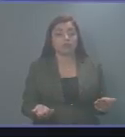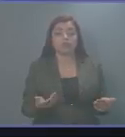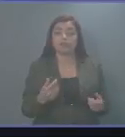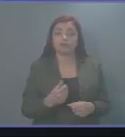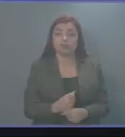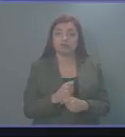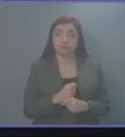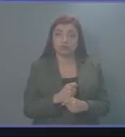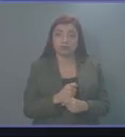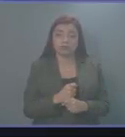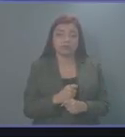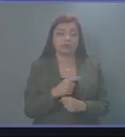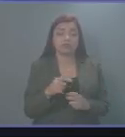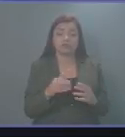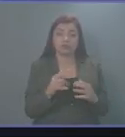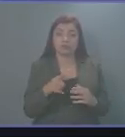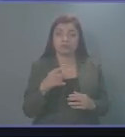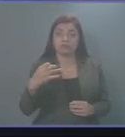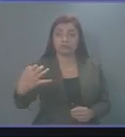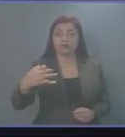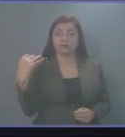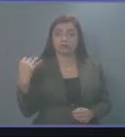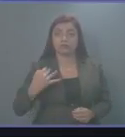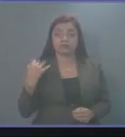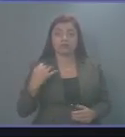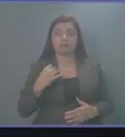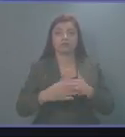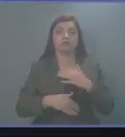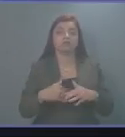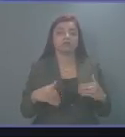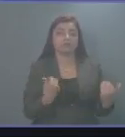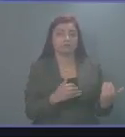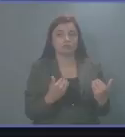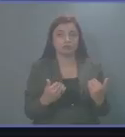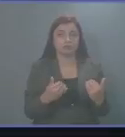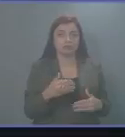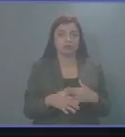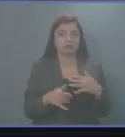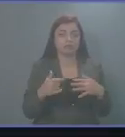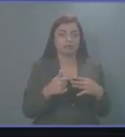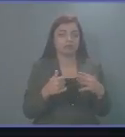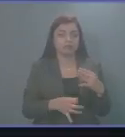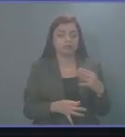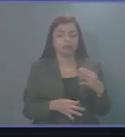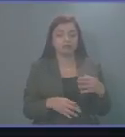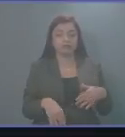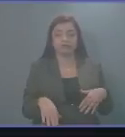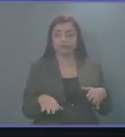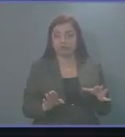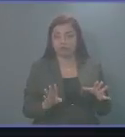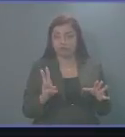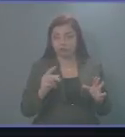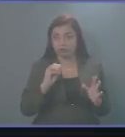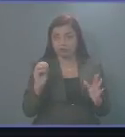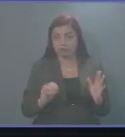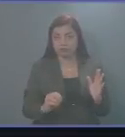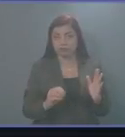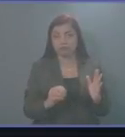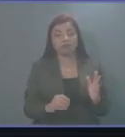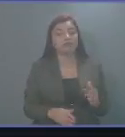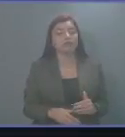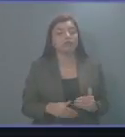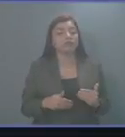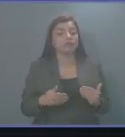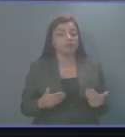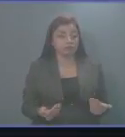garantías mobiliarias, también es necesario adecuar las disposiciones legales en materia de tasas registrales, a fin